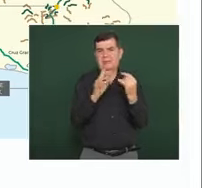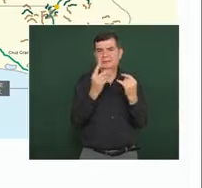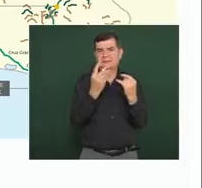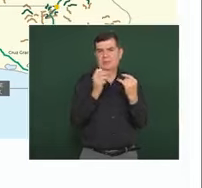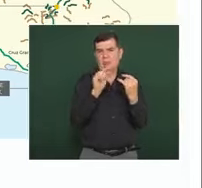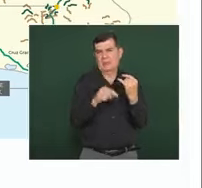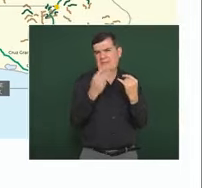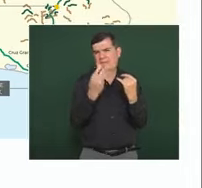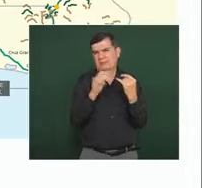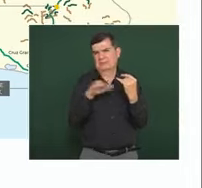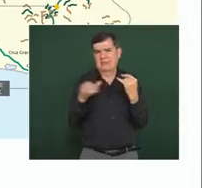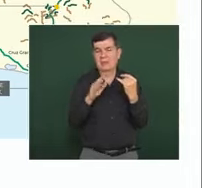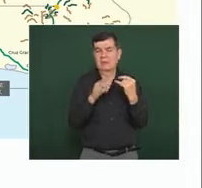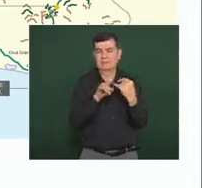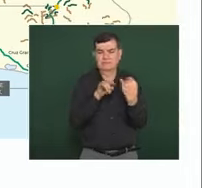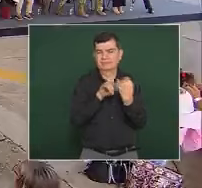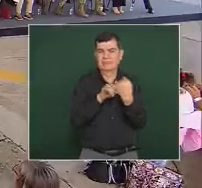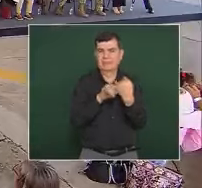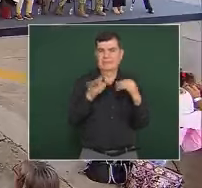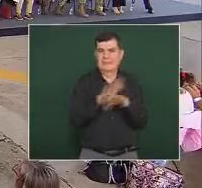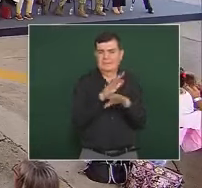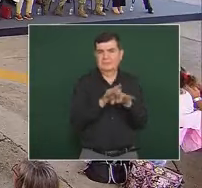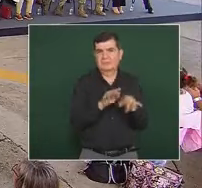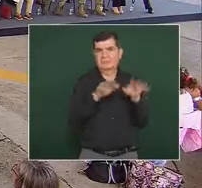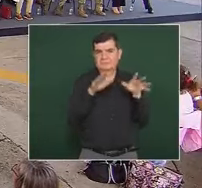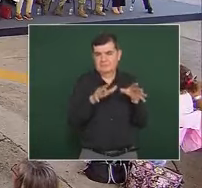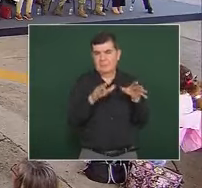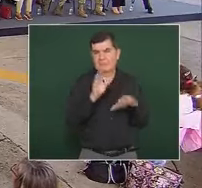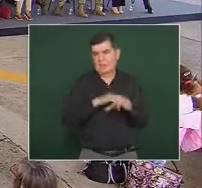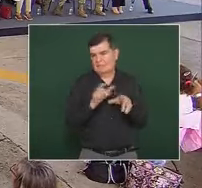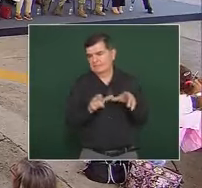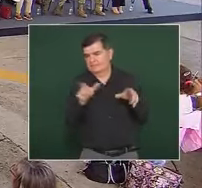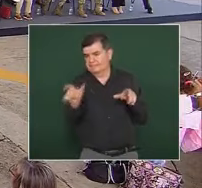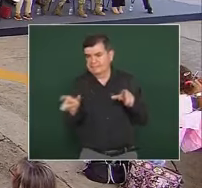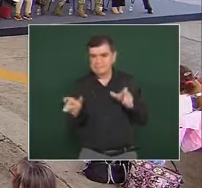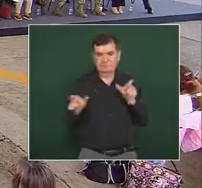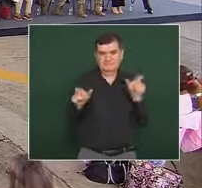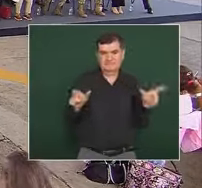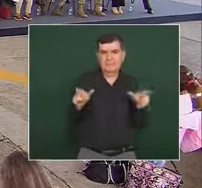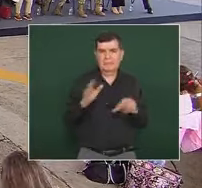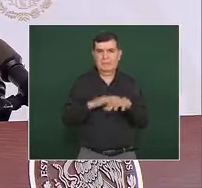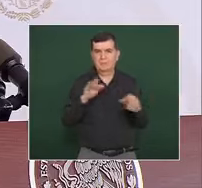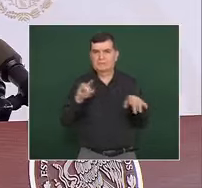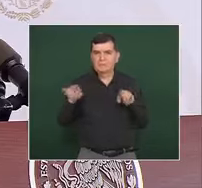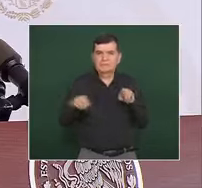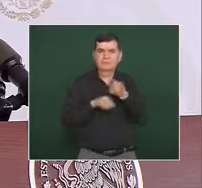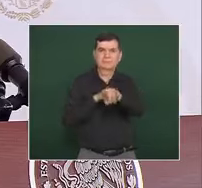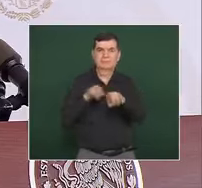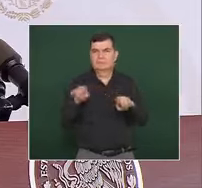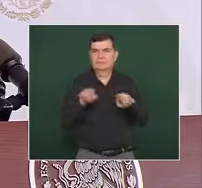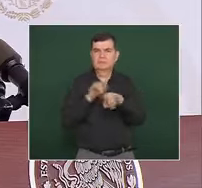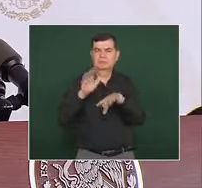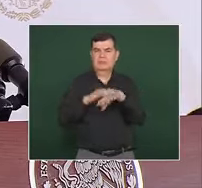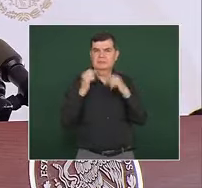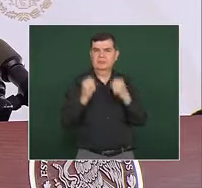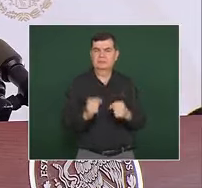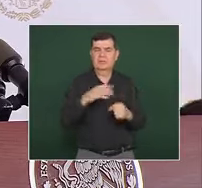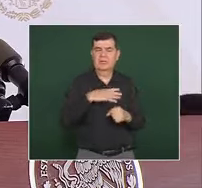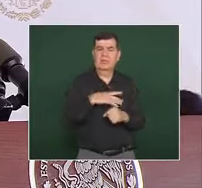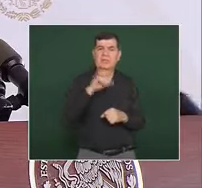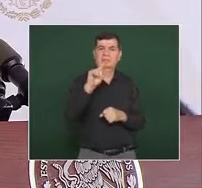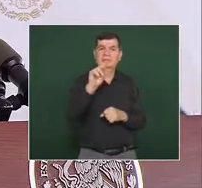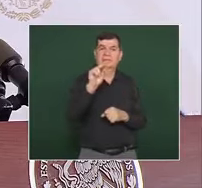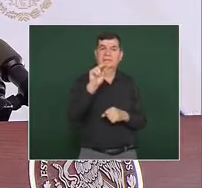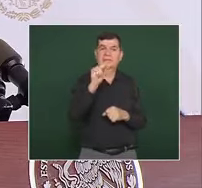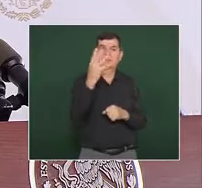tendremos los carriles de 350 más acotamientos que permiten hacer rebases con mayor seguridad. Ahorita tenemos